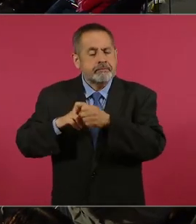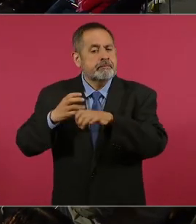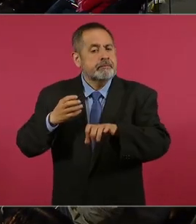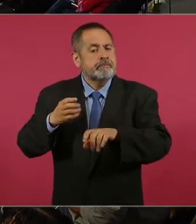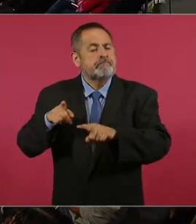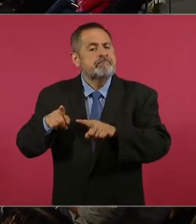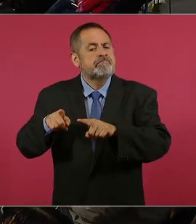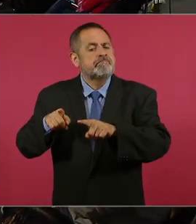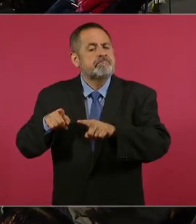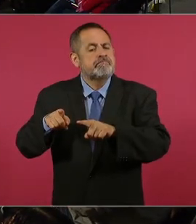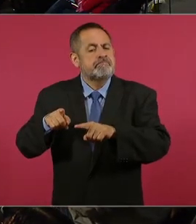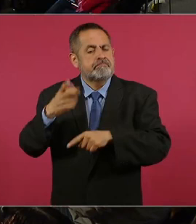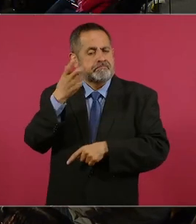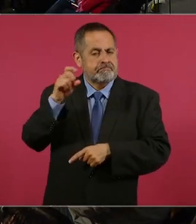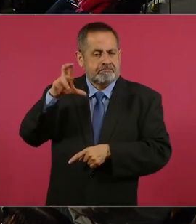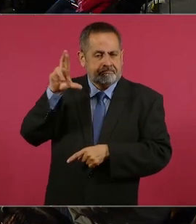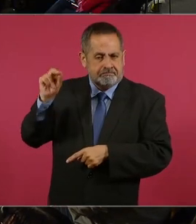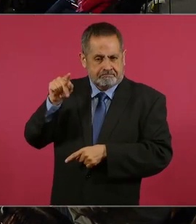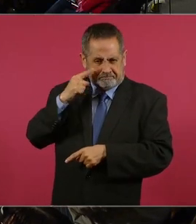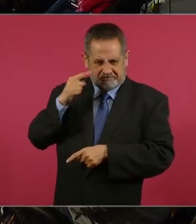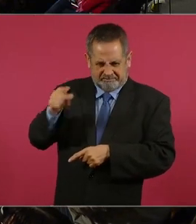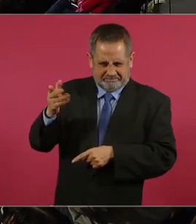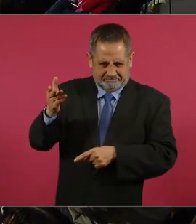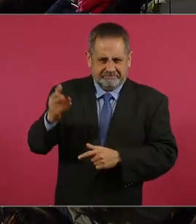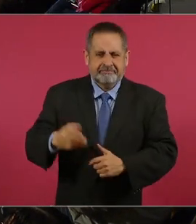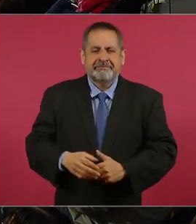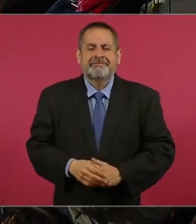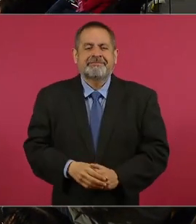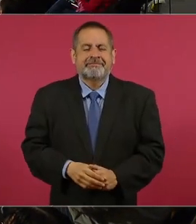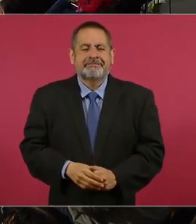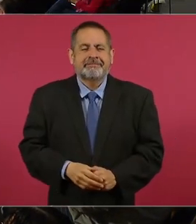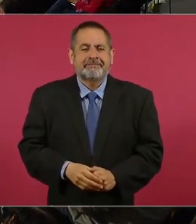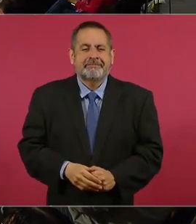de Quintana Roo. Adelante.